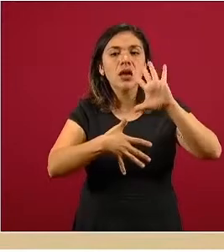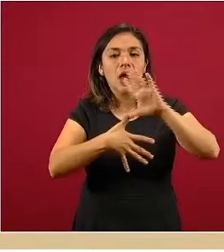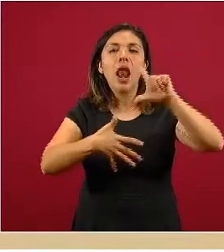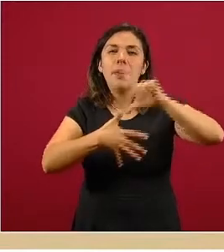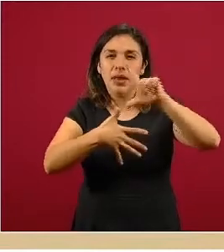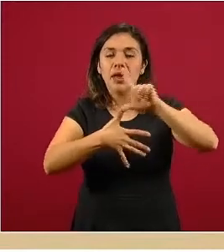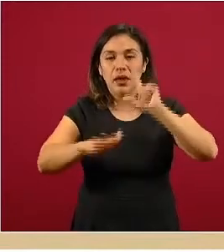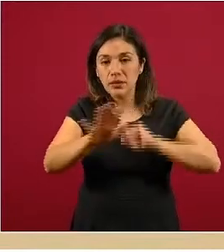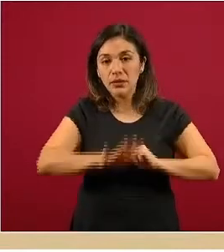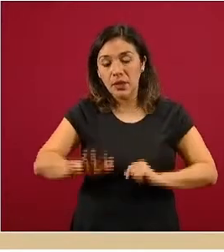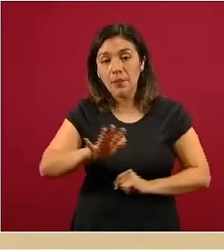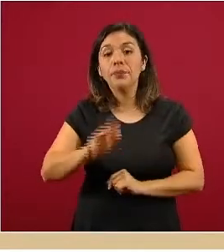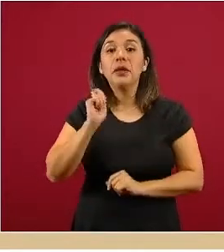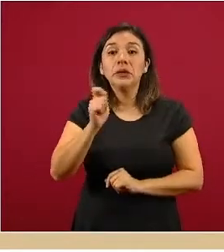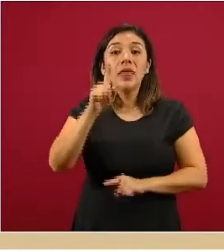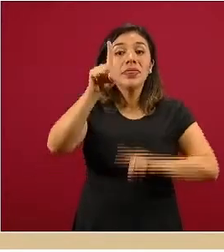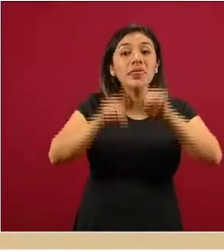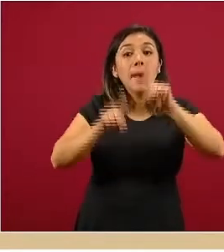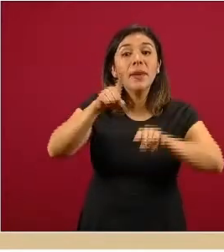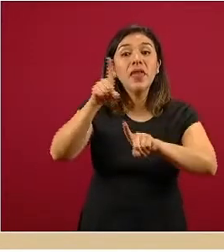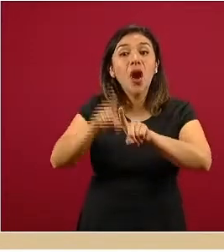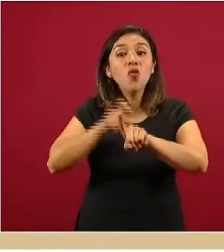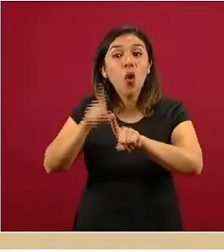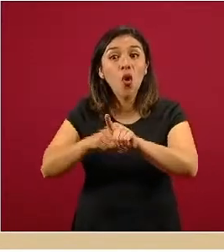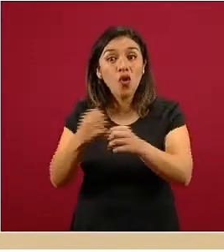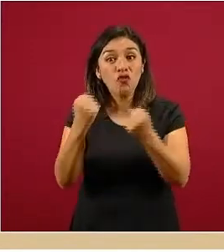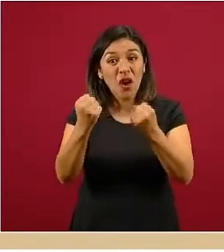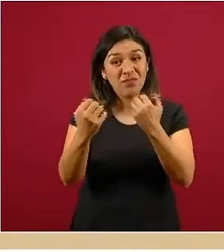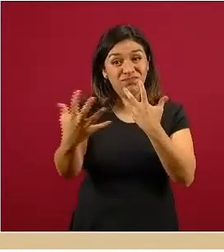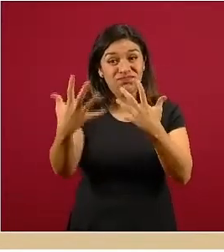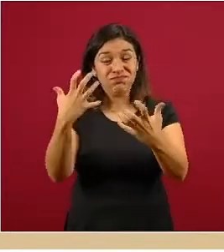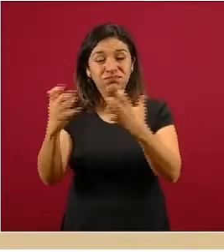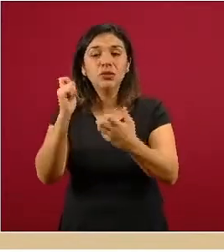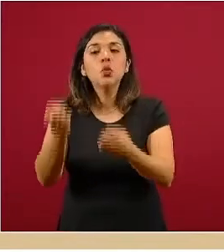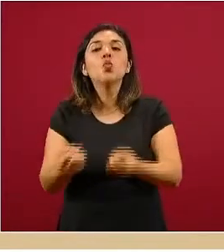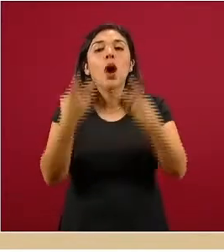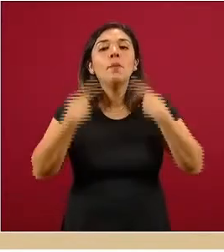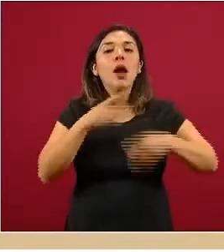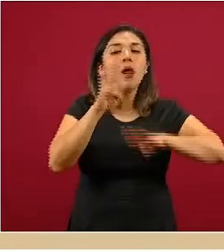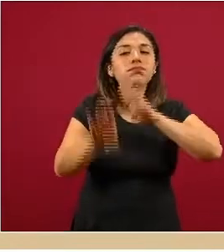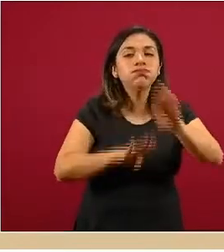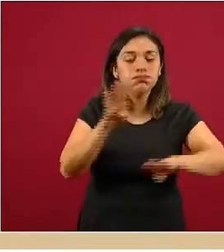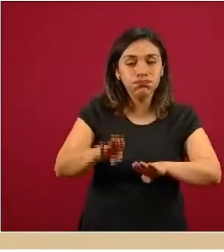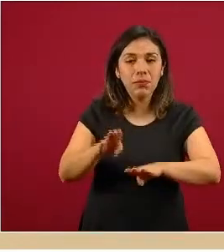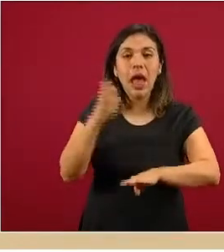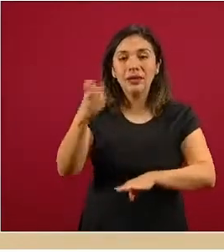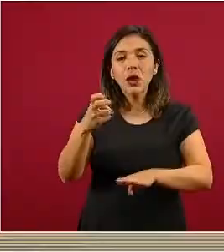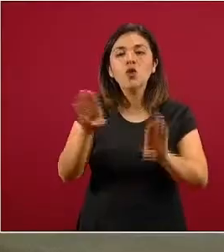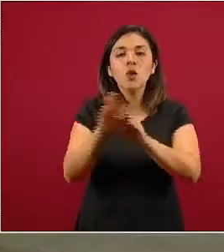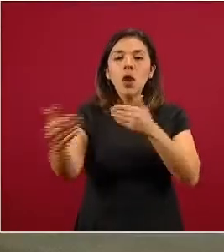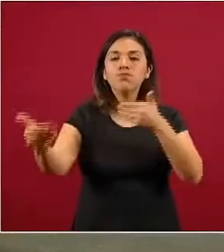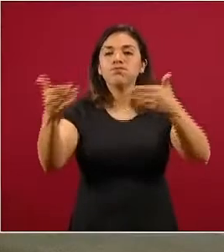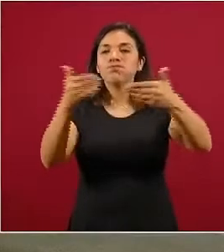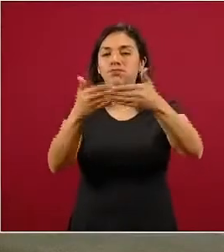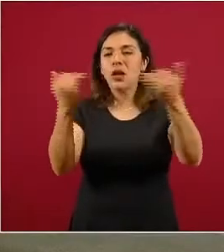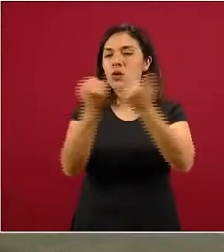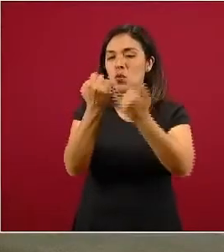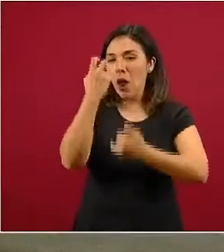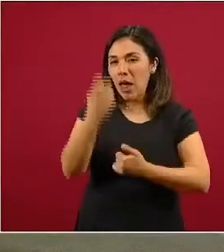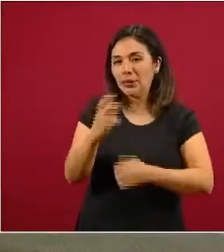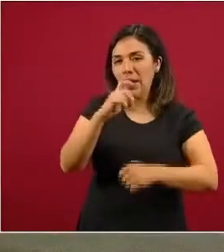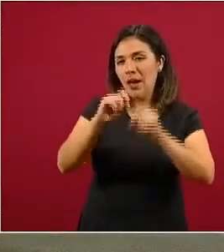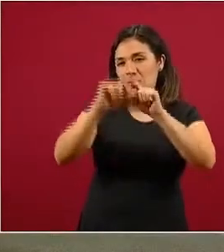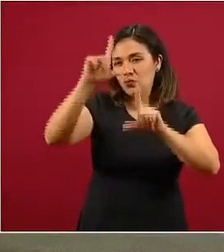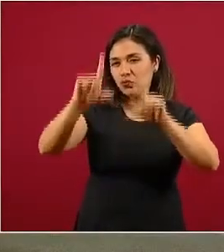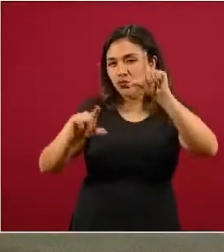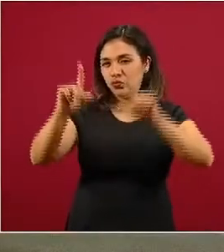en edades adultos mayores, también tienen en adultos jóvenes también tienen y presentan un exceso de mortalidad. La siguiente,